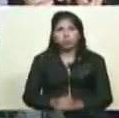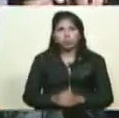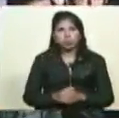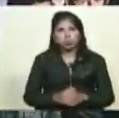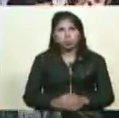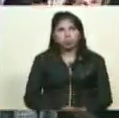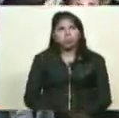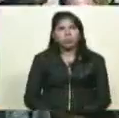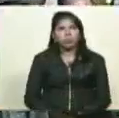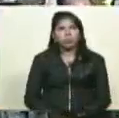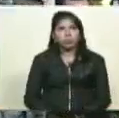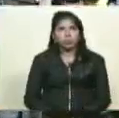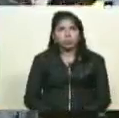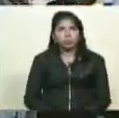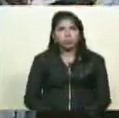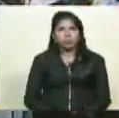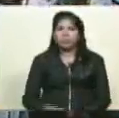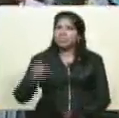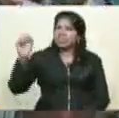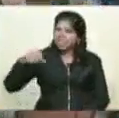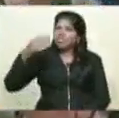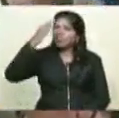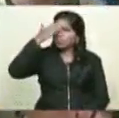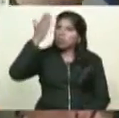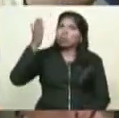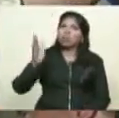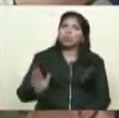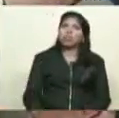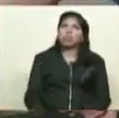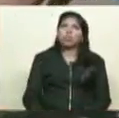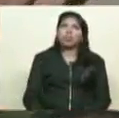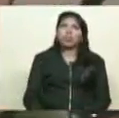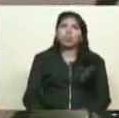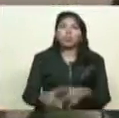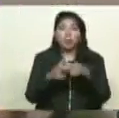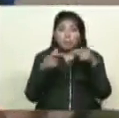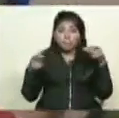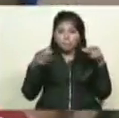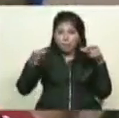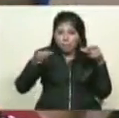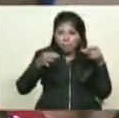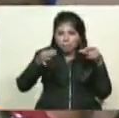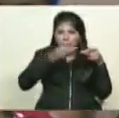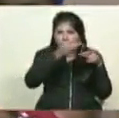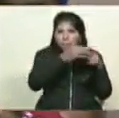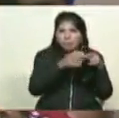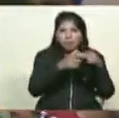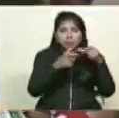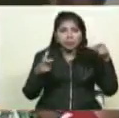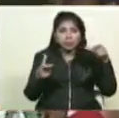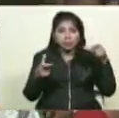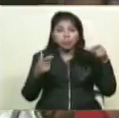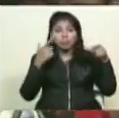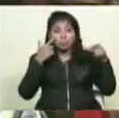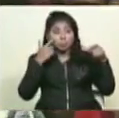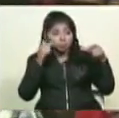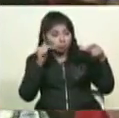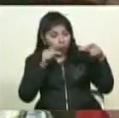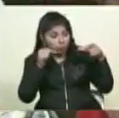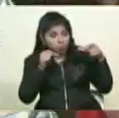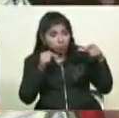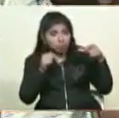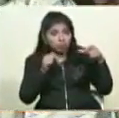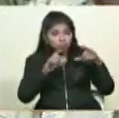Sí, sí, yo sé que... Cuando vienen así, la correcto. Presentación. Sin el estuche. Y nos encontramos con la realidad de que ahí